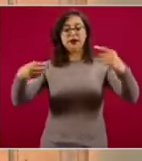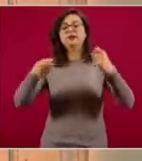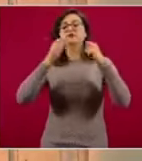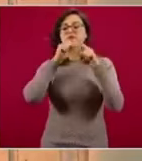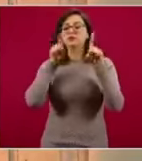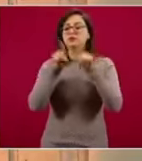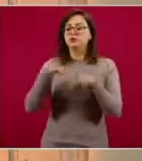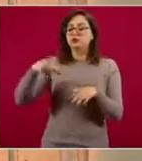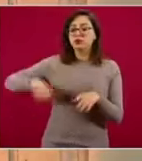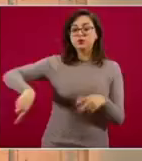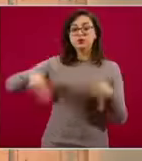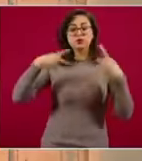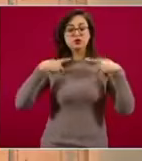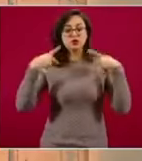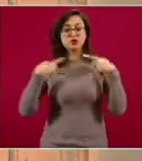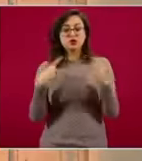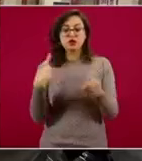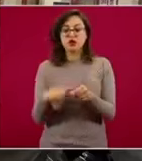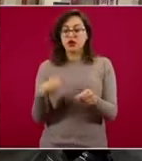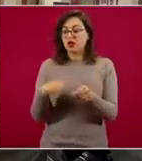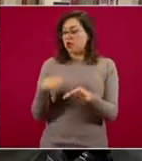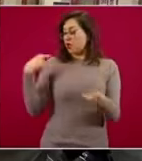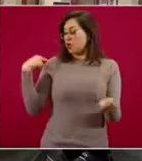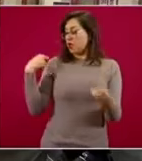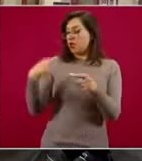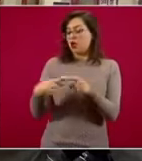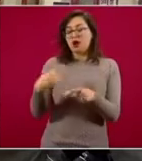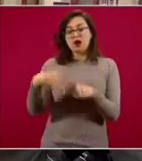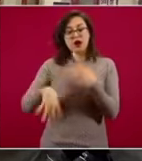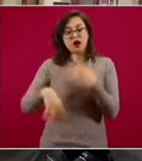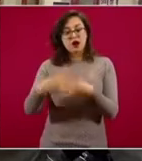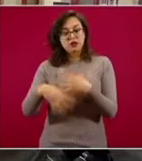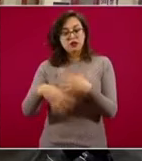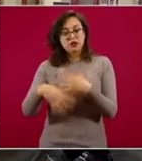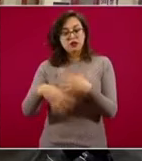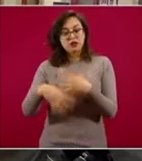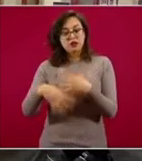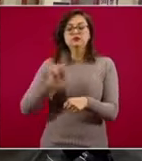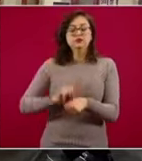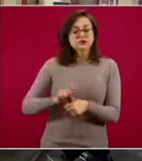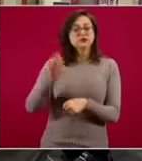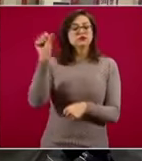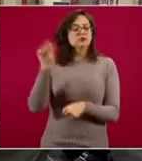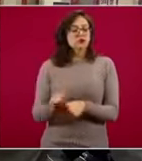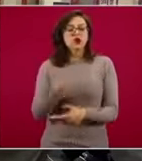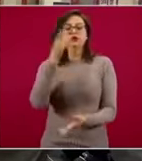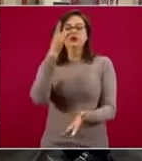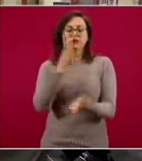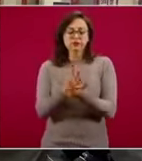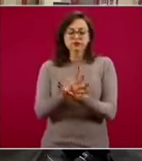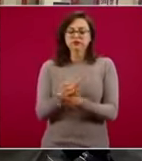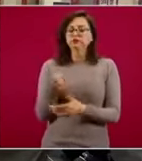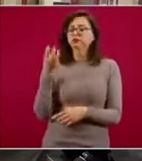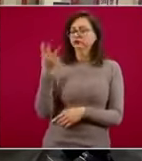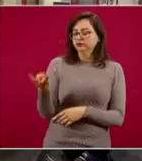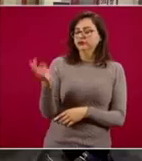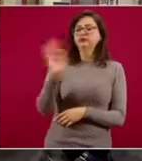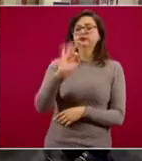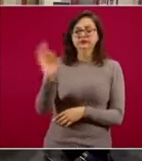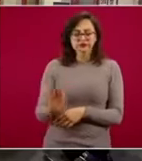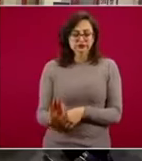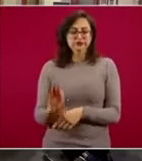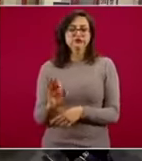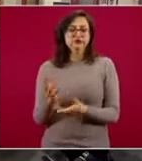estas personas que enferman en los últimos 14 días, para hoy solamente representan un 3%